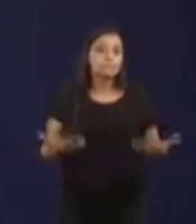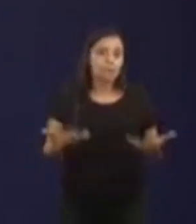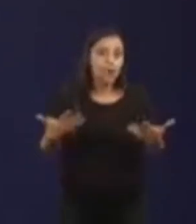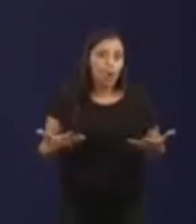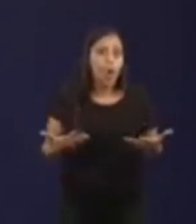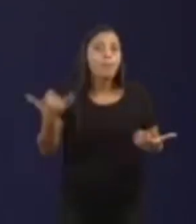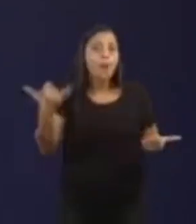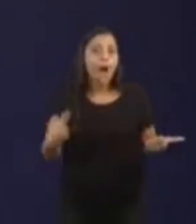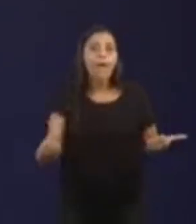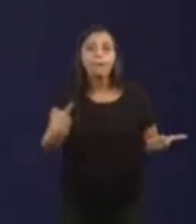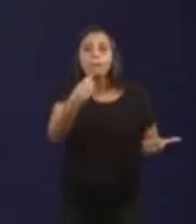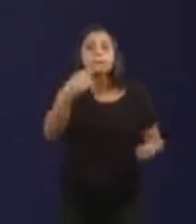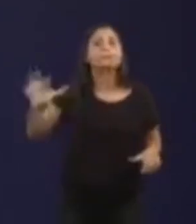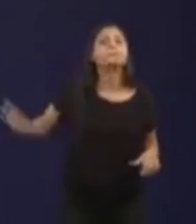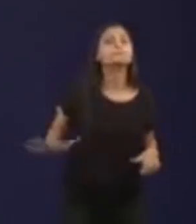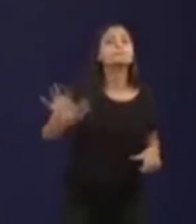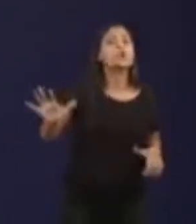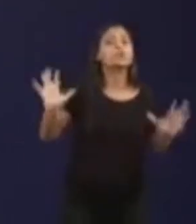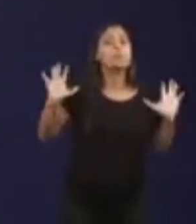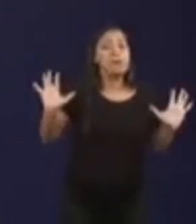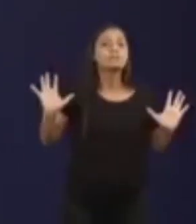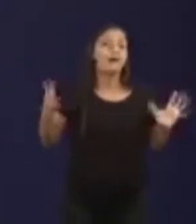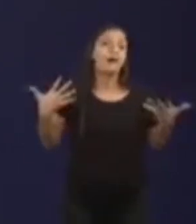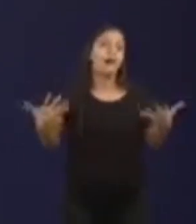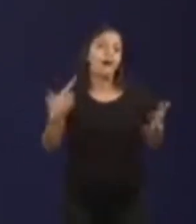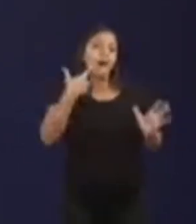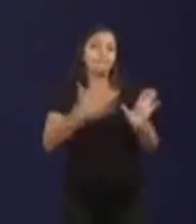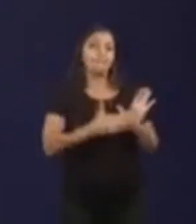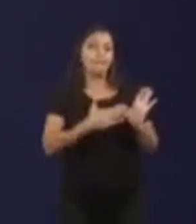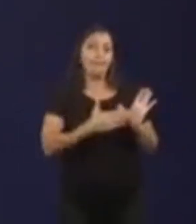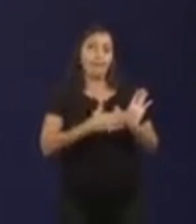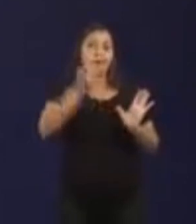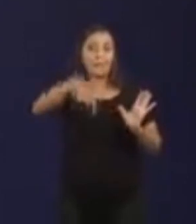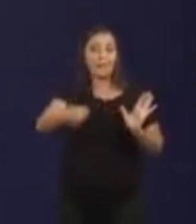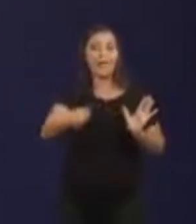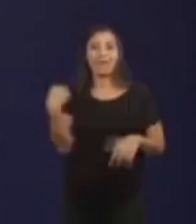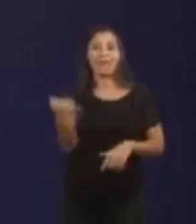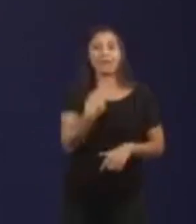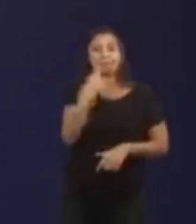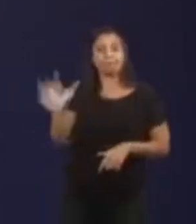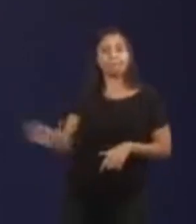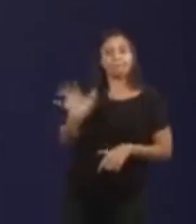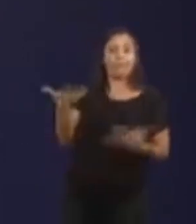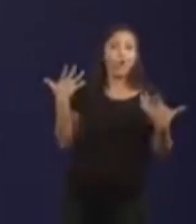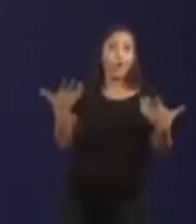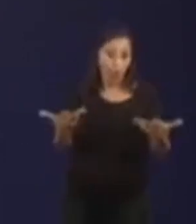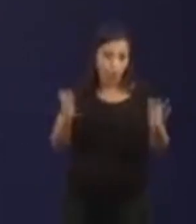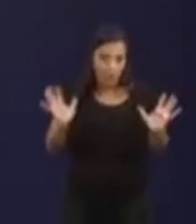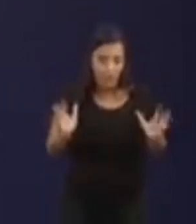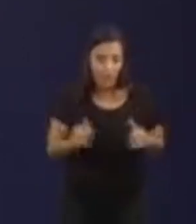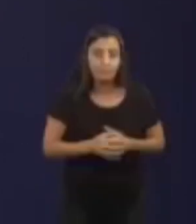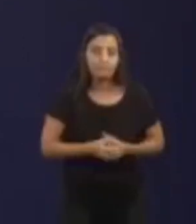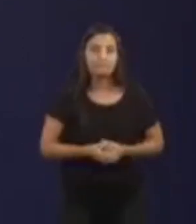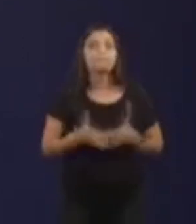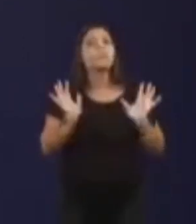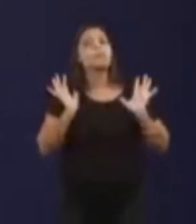haber presunción efectivamente hay elementos que así lo determinan no claramente Pero pero bueno todo lo demás que